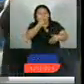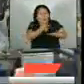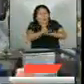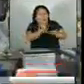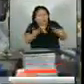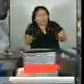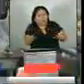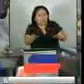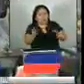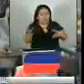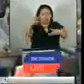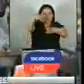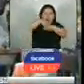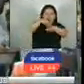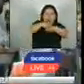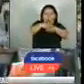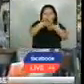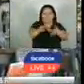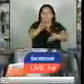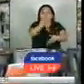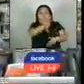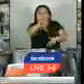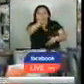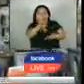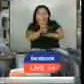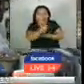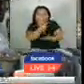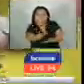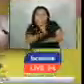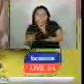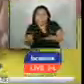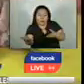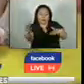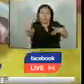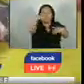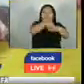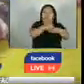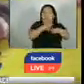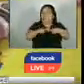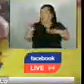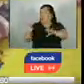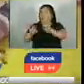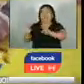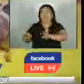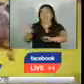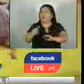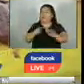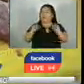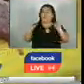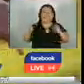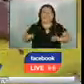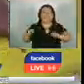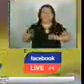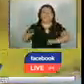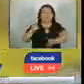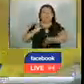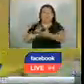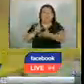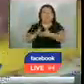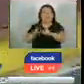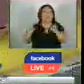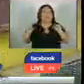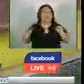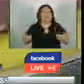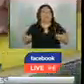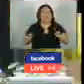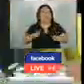alimentaria está compuesta solo por 22 productos, no todos los salvadoreños tienen la capacidad financiera para poder